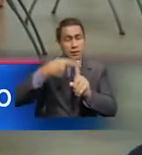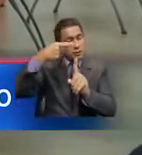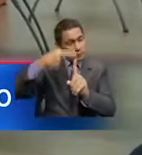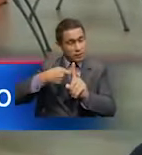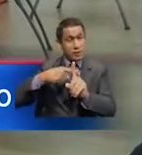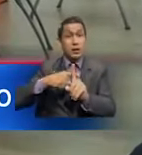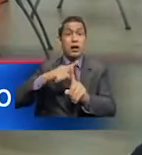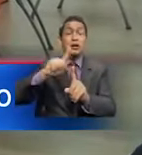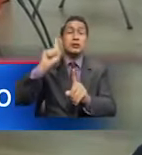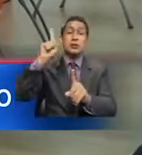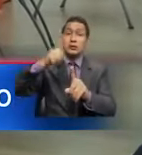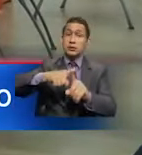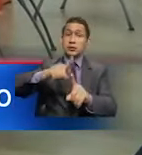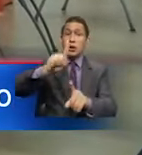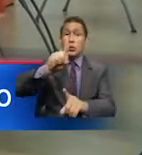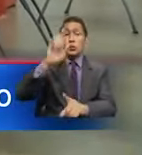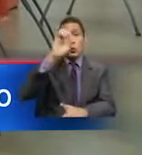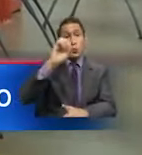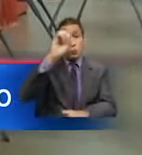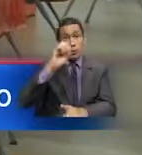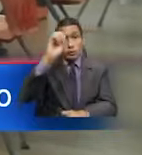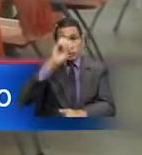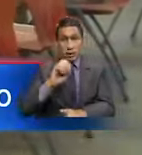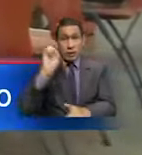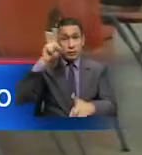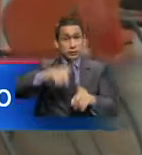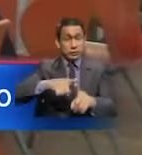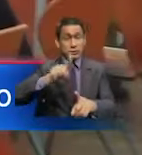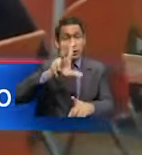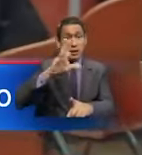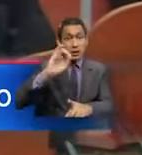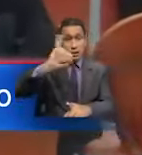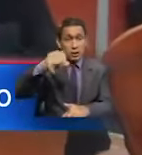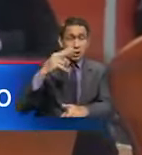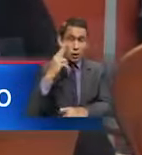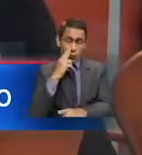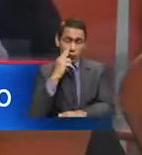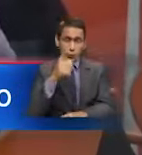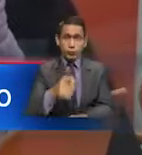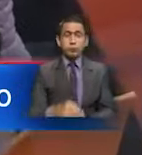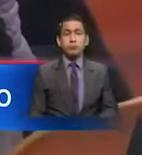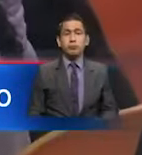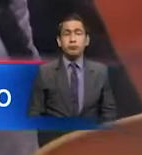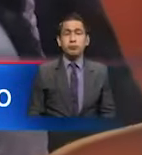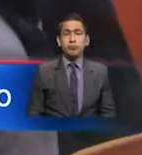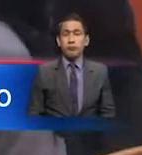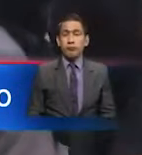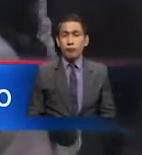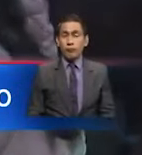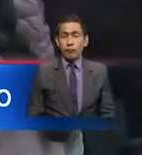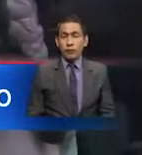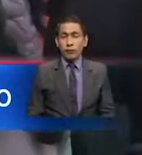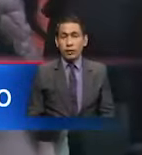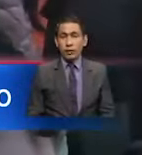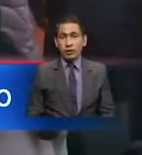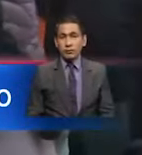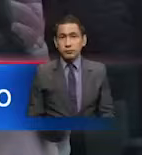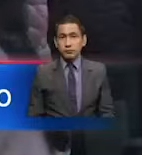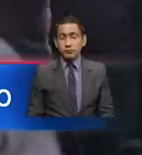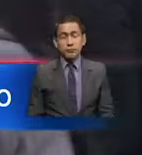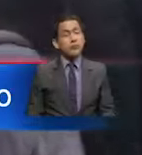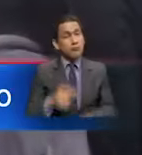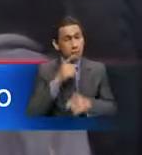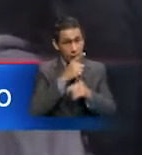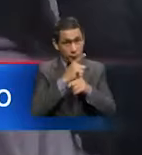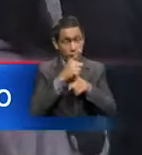función de que va avanzando el tiempo, como usted muy bien indica, hasta el 30 de junio, el 1% de beneficio de pronto pago, por lo cual, pues instamos al